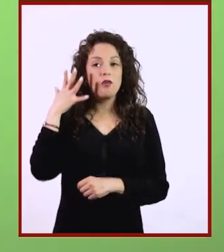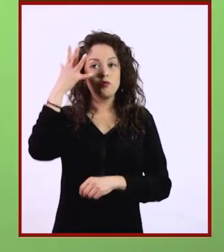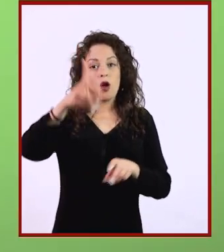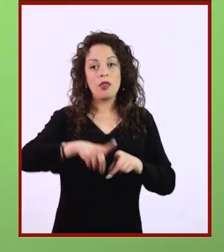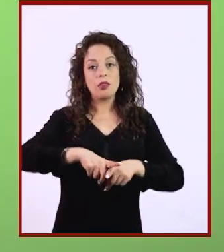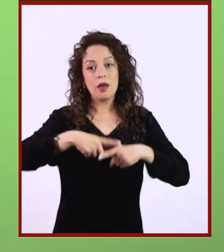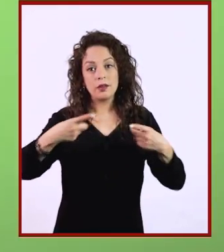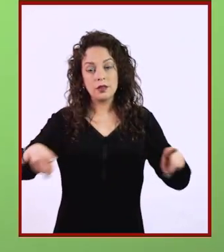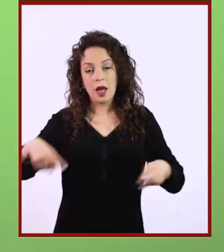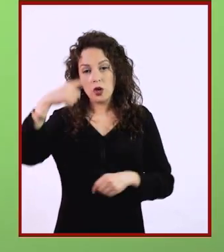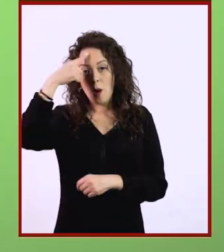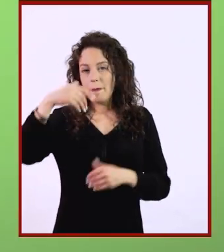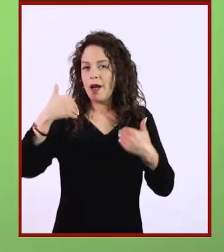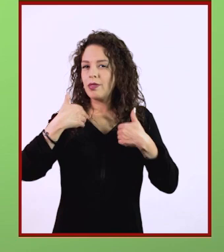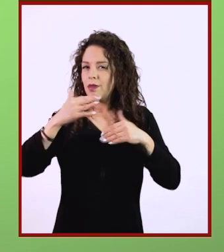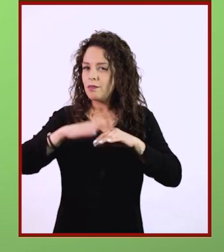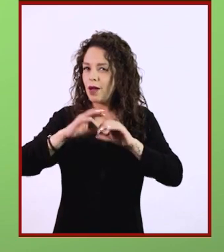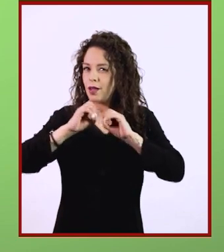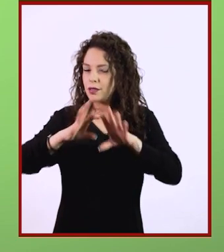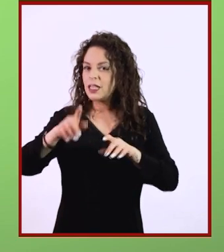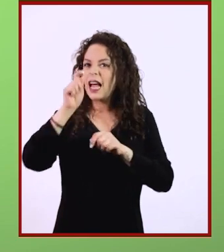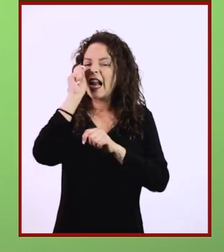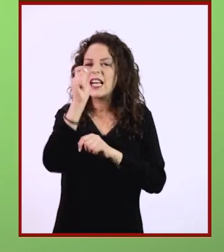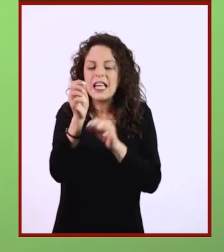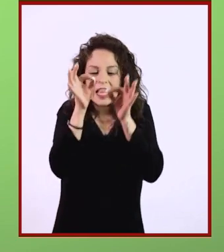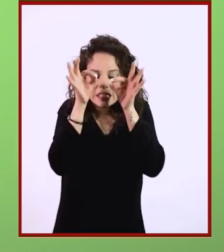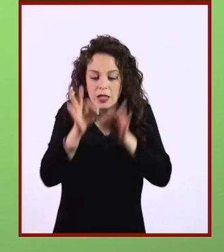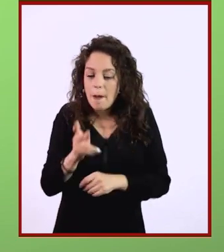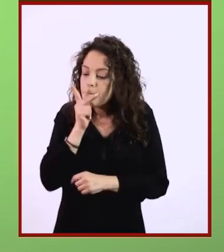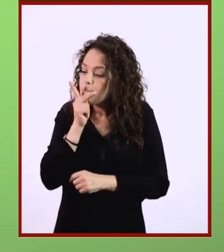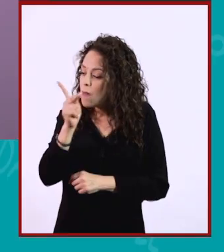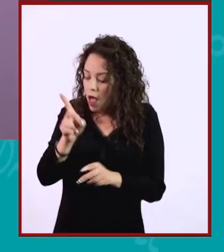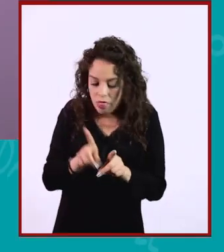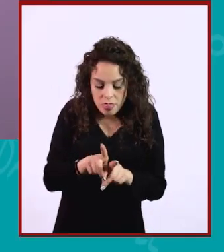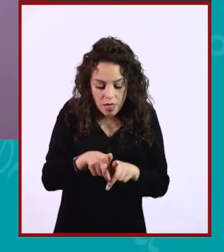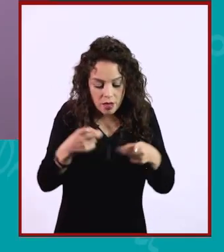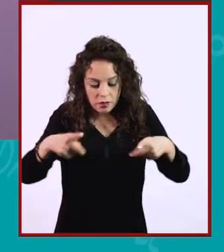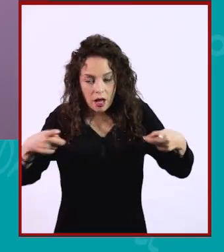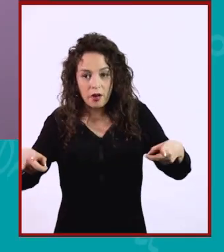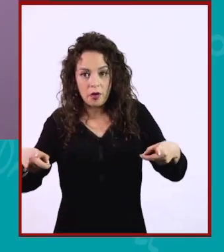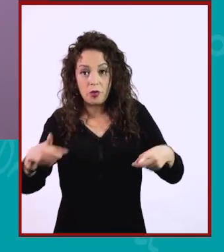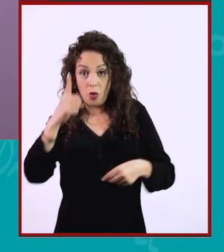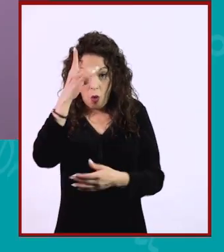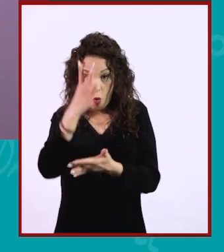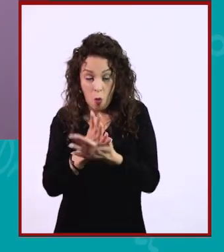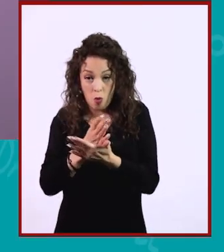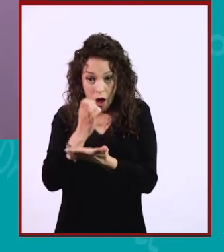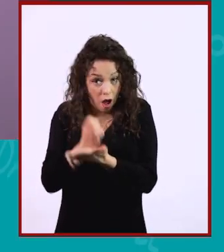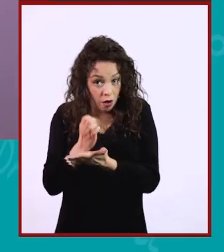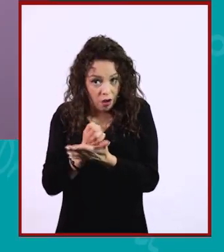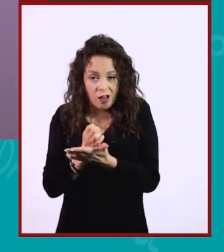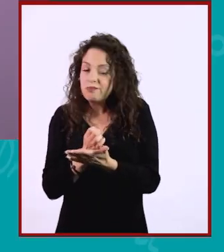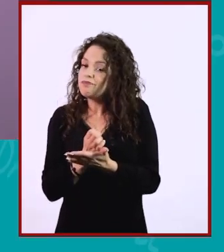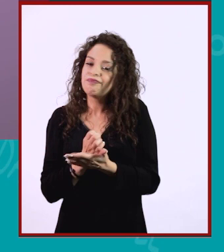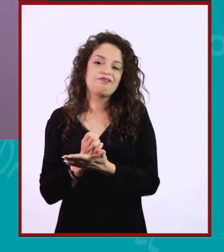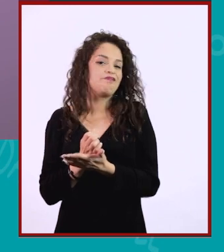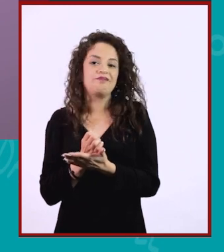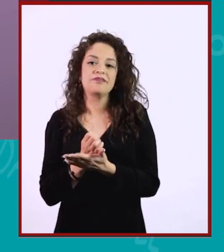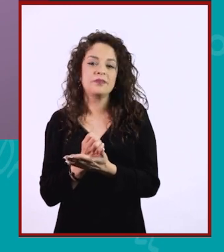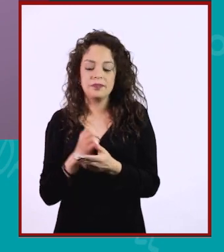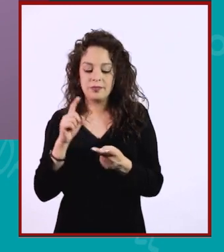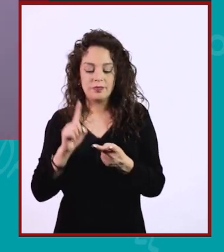mejor visión de lo que realmente significa desarrollo. No nada más estamos hablando en términos económicos o en